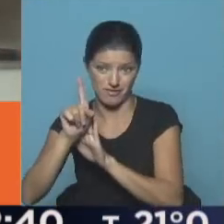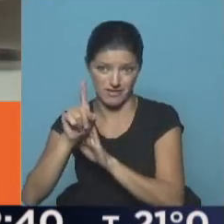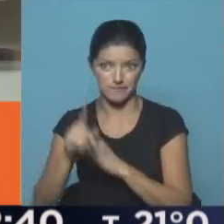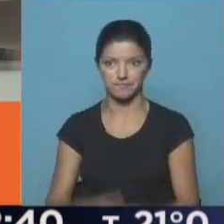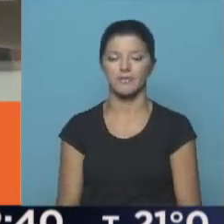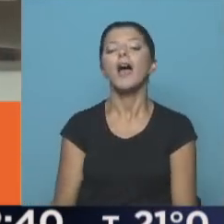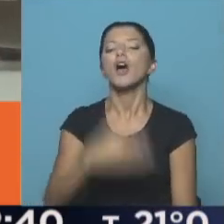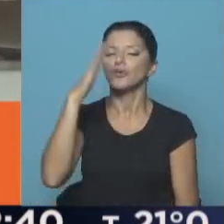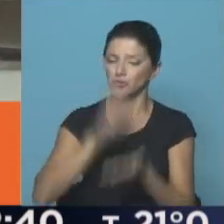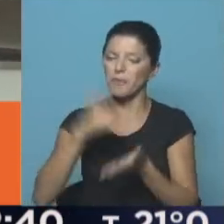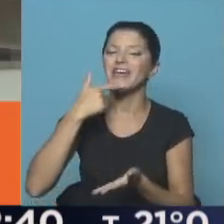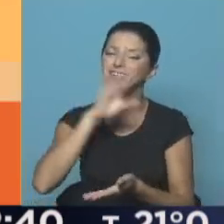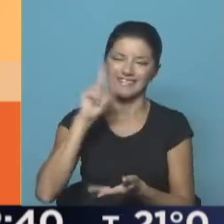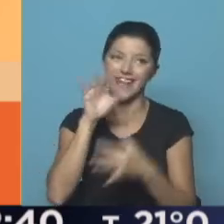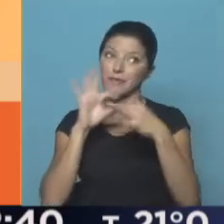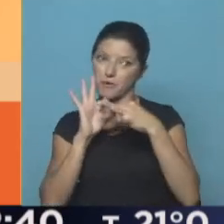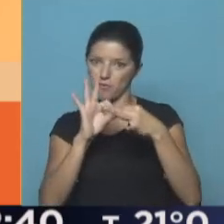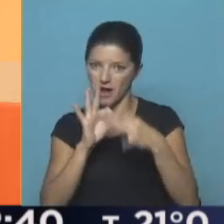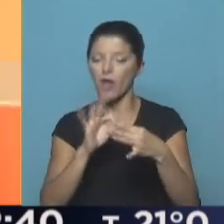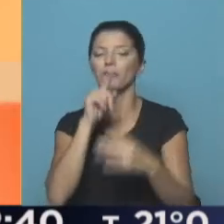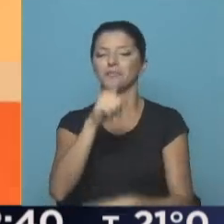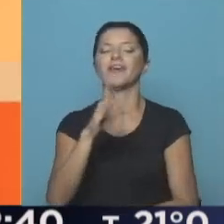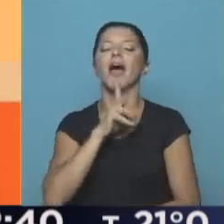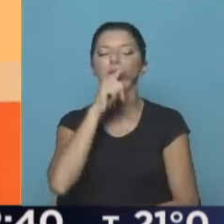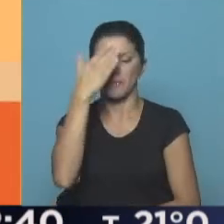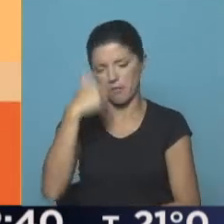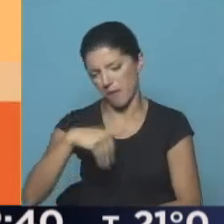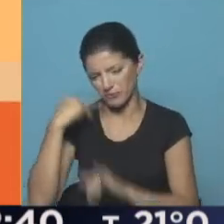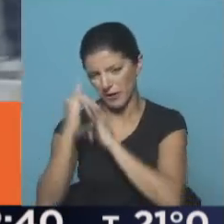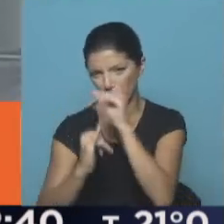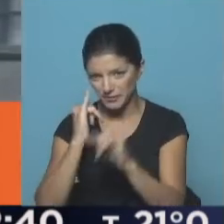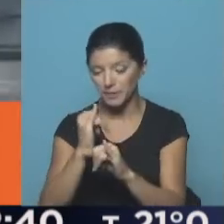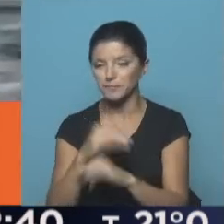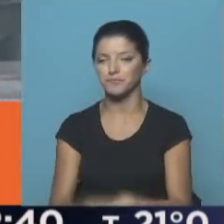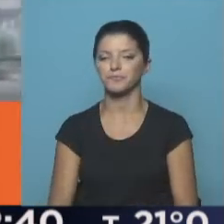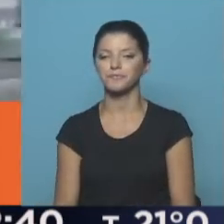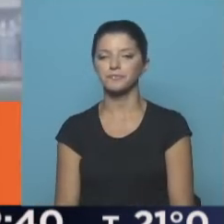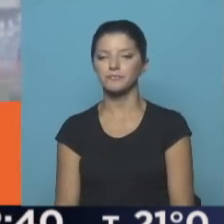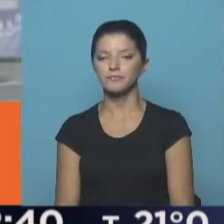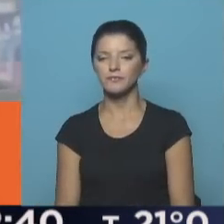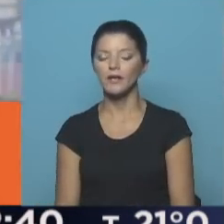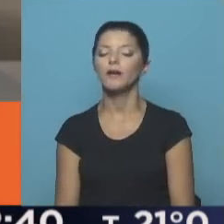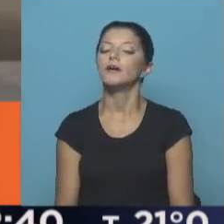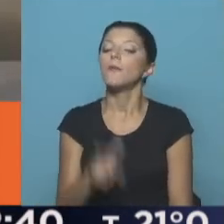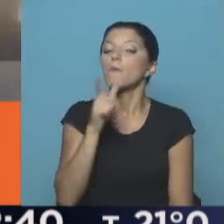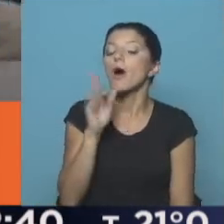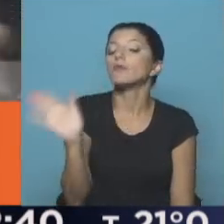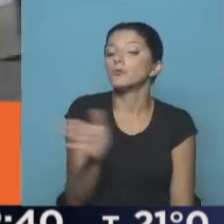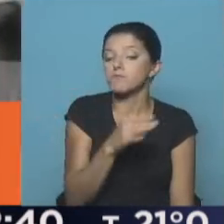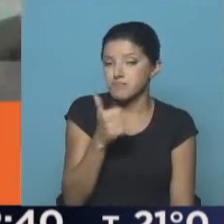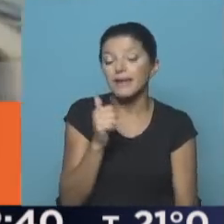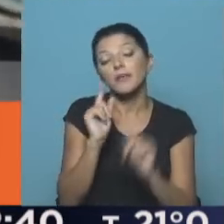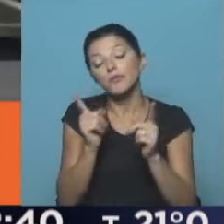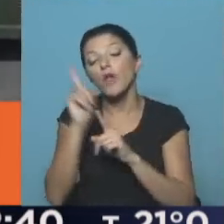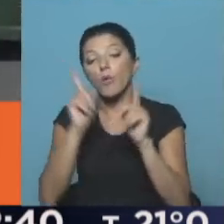y ya vamos a hablar más adelante del programa de Tillerson, en la reunión de esta semana y demás, me parece que no todo está perdido y que estas opciones también